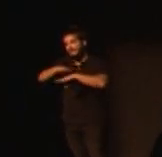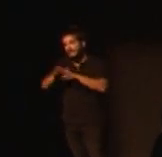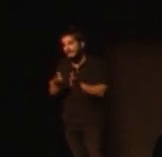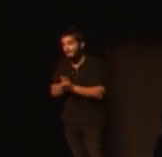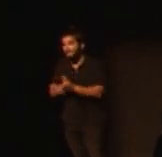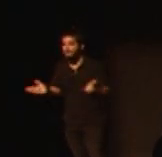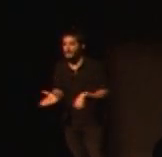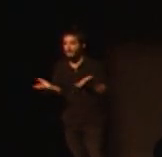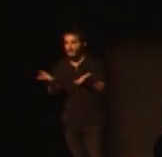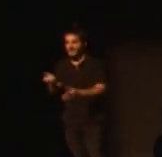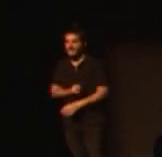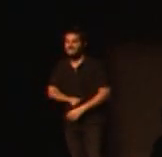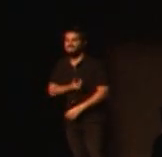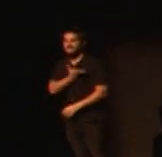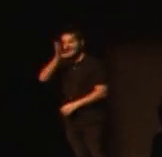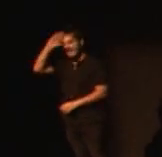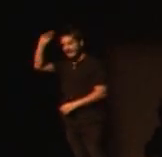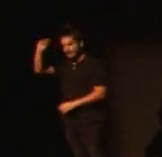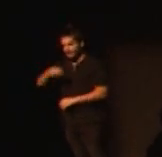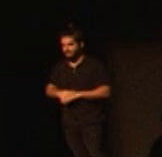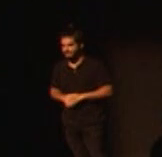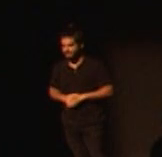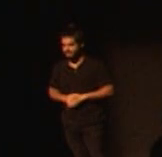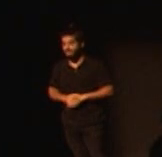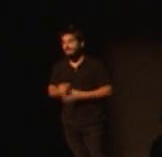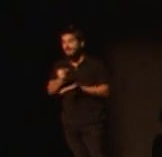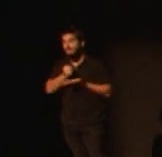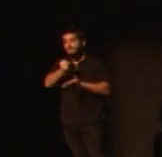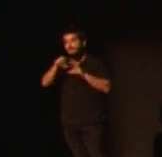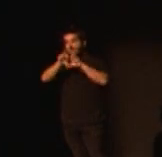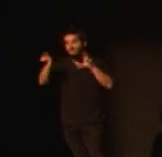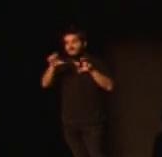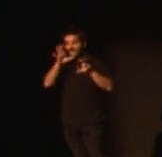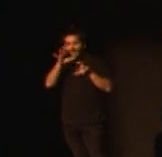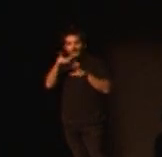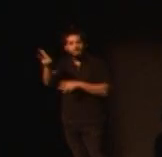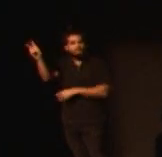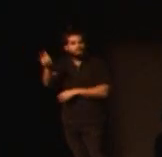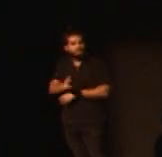talento. Próximo tren, premio a la empresa. Para entregar este premio nos acompaña